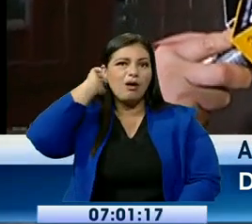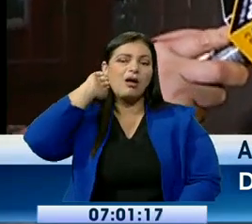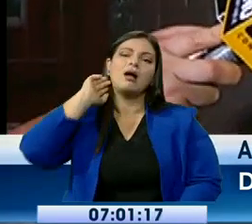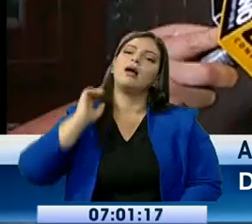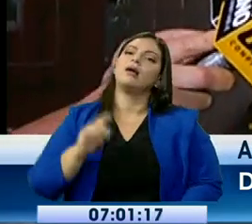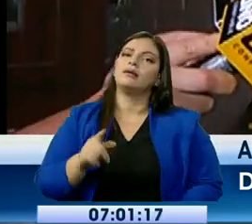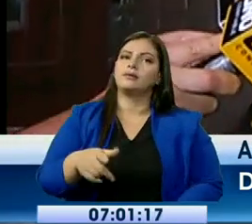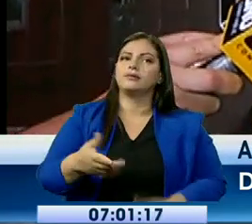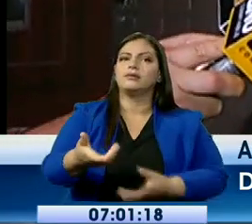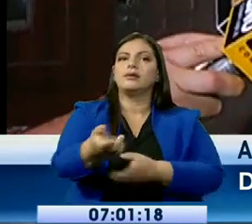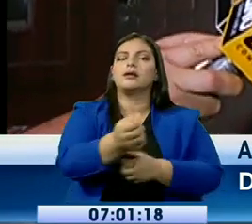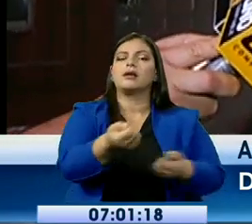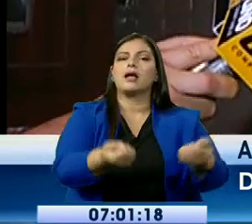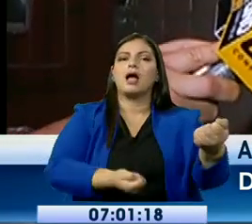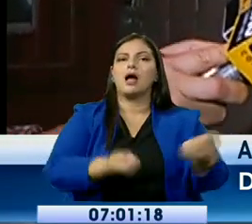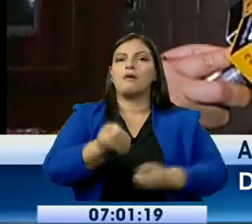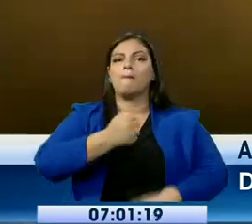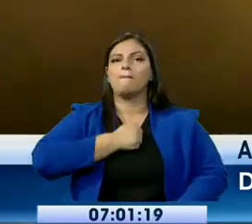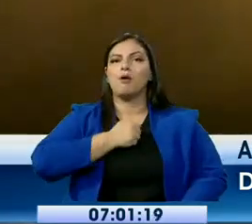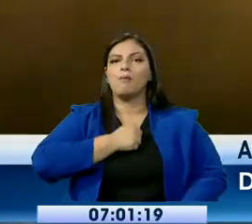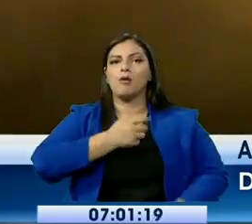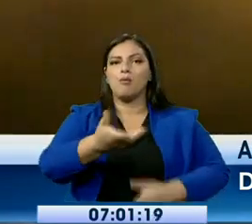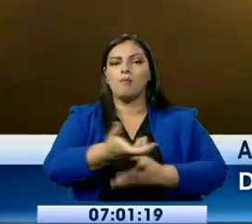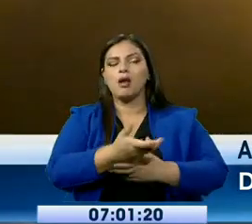UF-44, y comenzó a controlar la novedad.